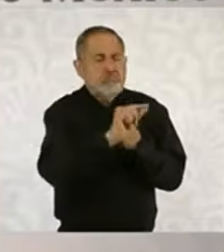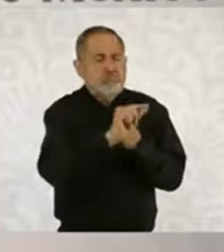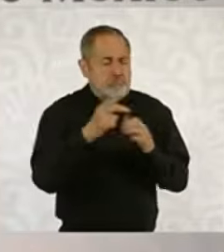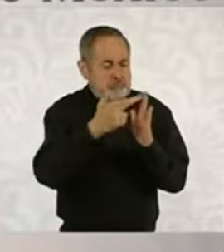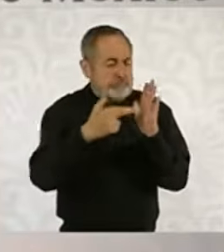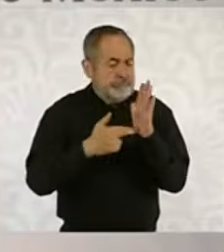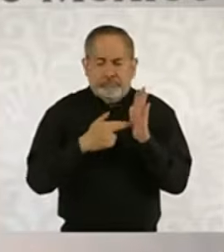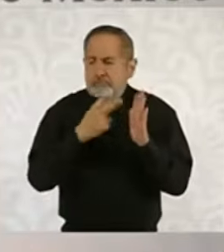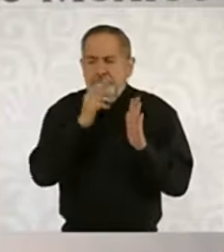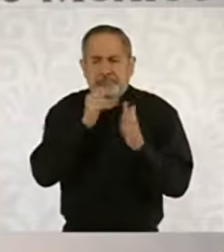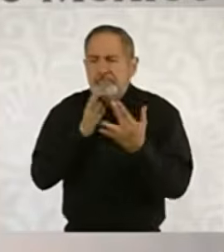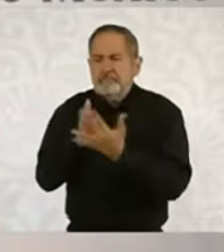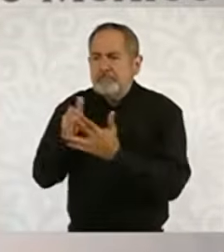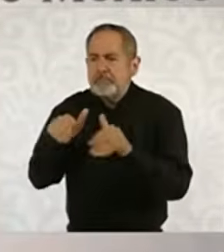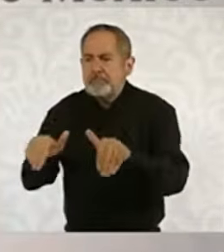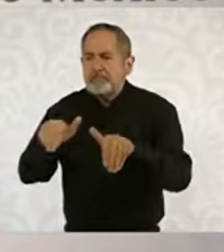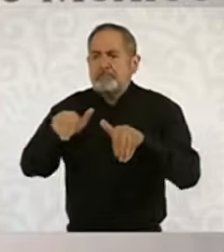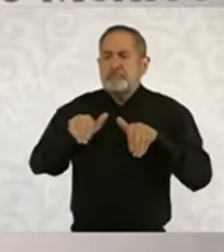exterior.